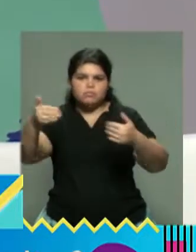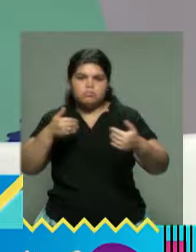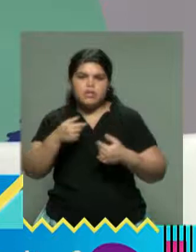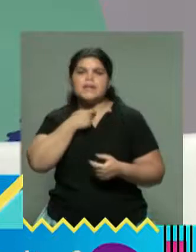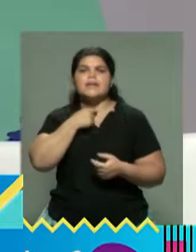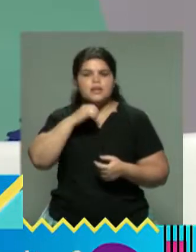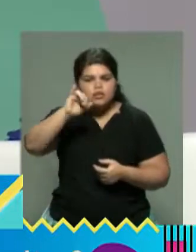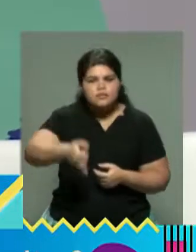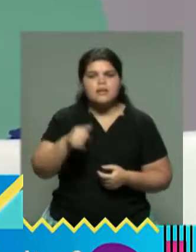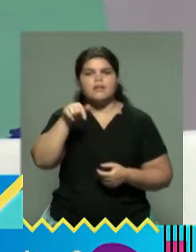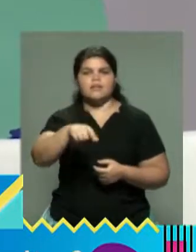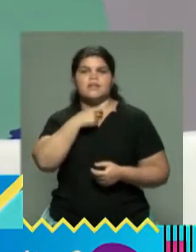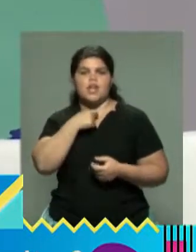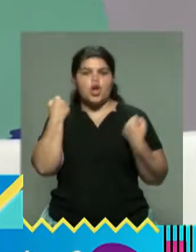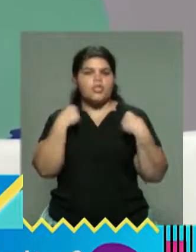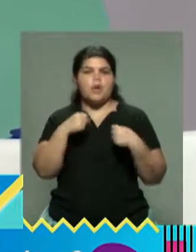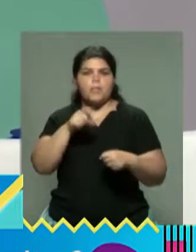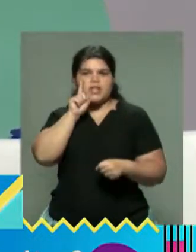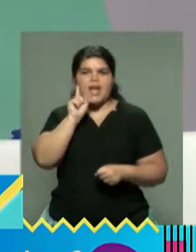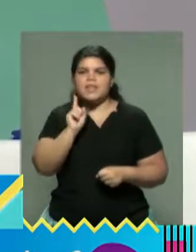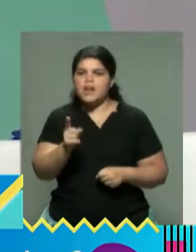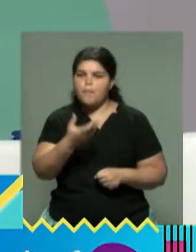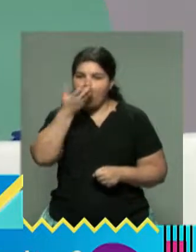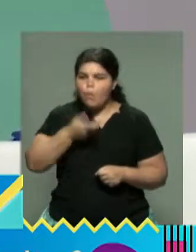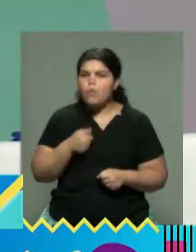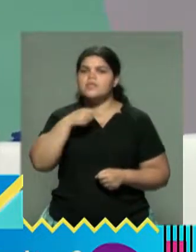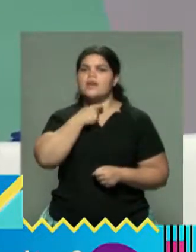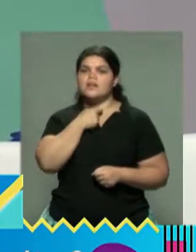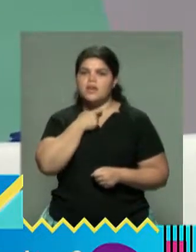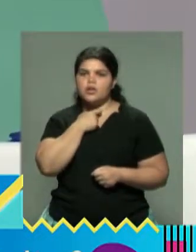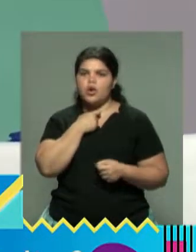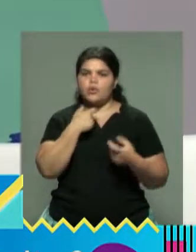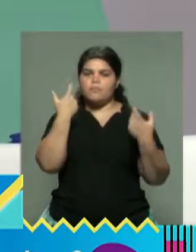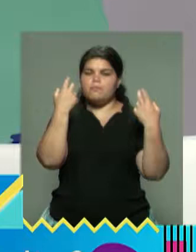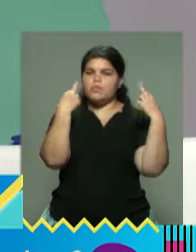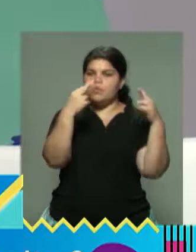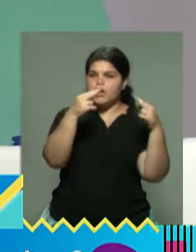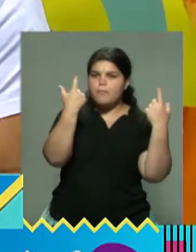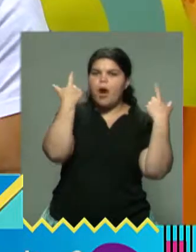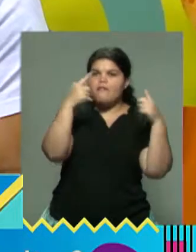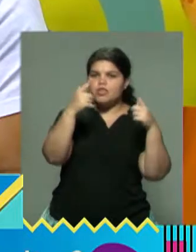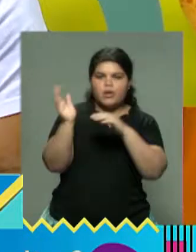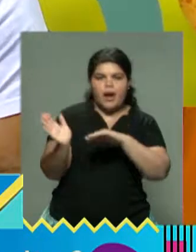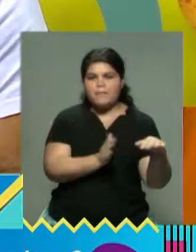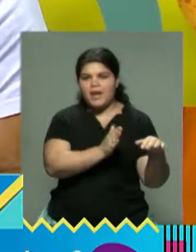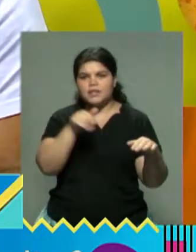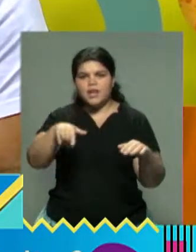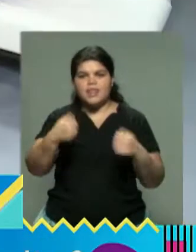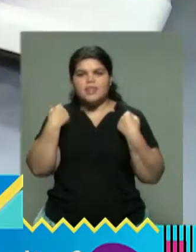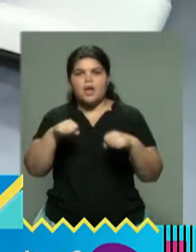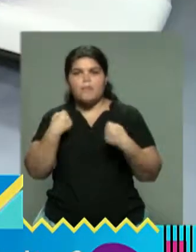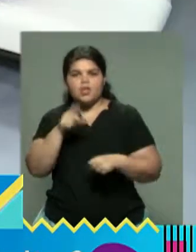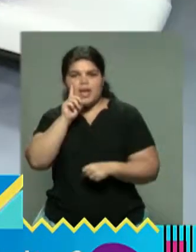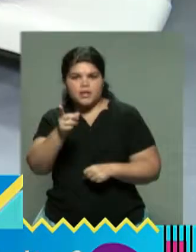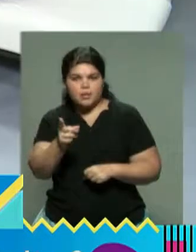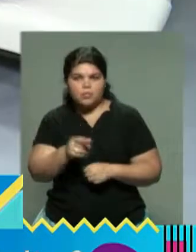quiero hacer esto y lo quiero hacer de forma extrema y disfrutarlo más que con un turismo de aventura, nos vamos a un deporte extremo? Y algunos empiezan